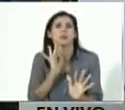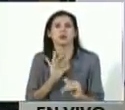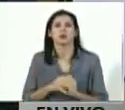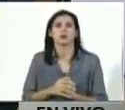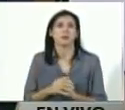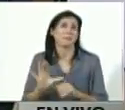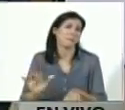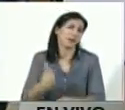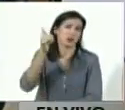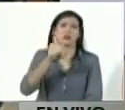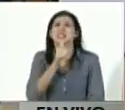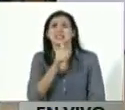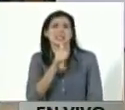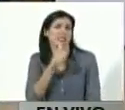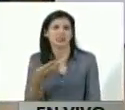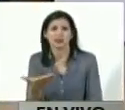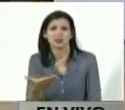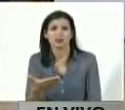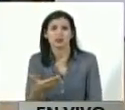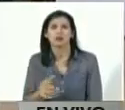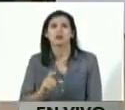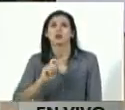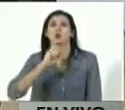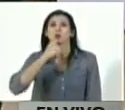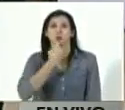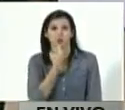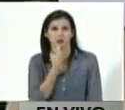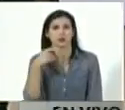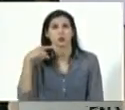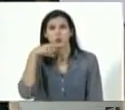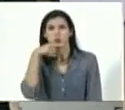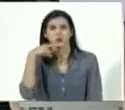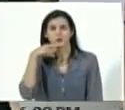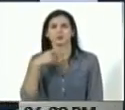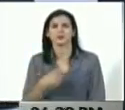mayor productor, la Federación de Rusia.